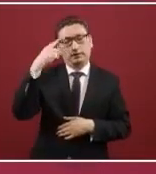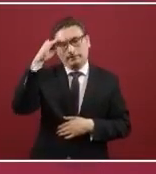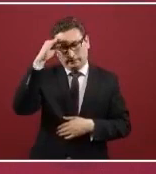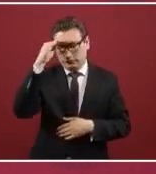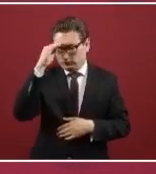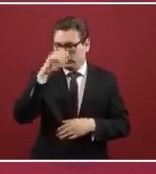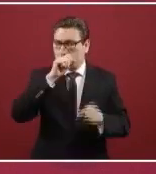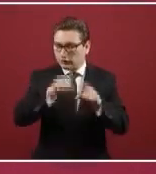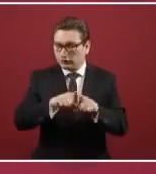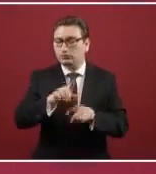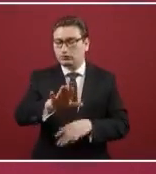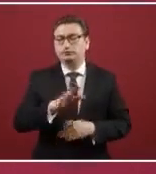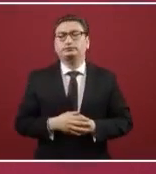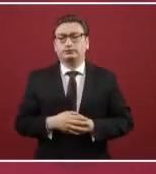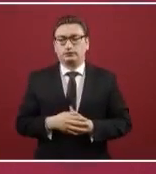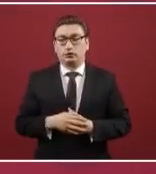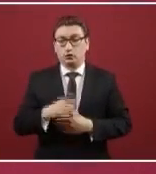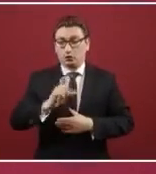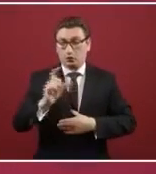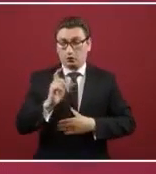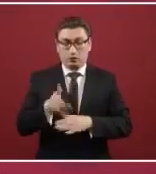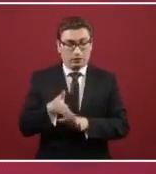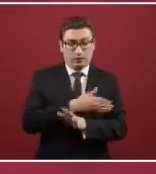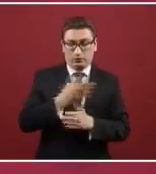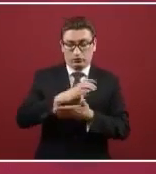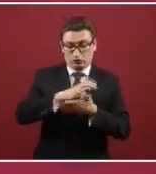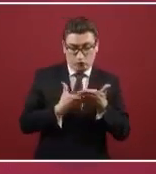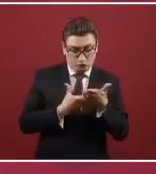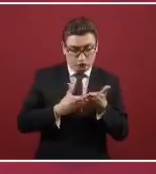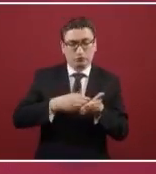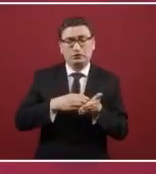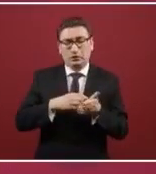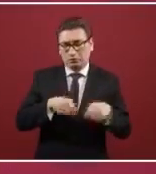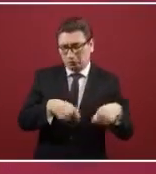también que en los contratos que se entregaron